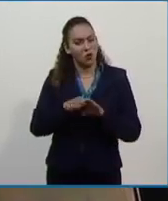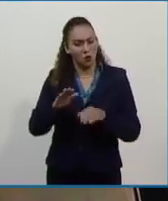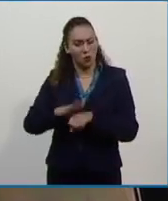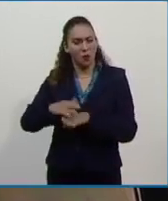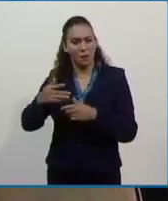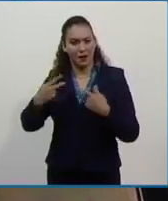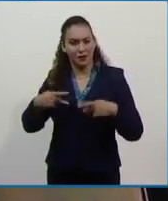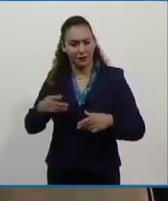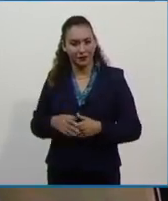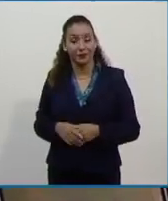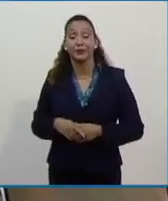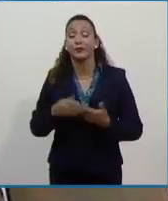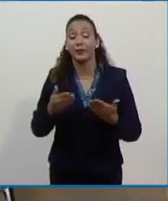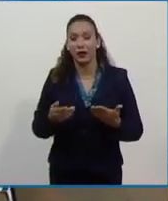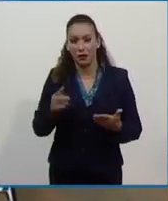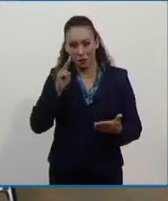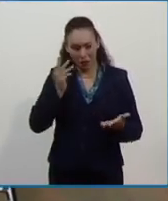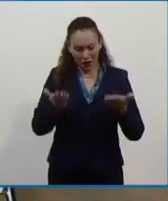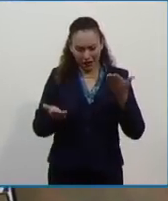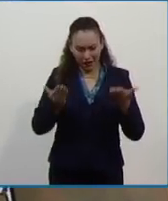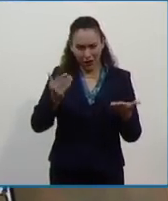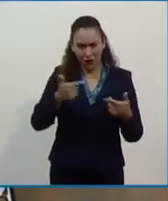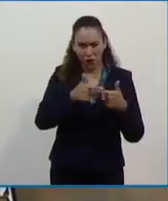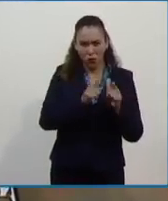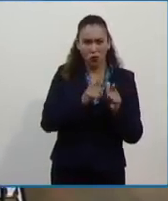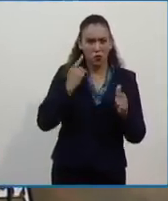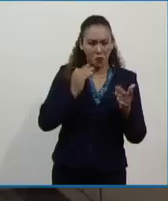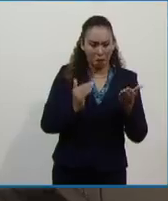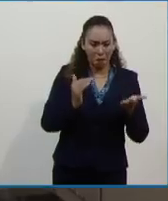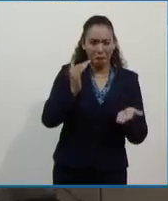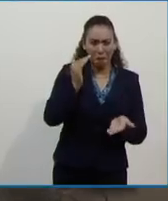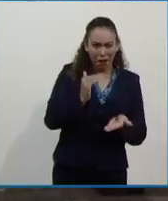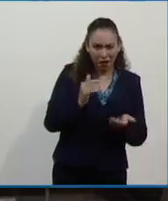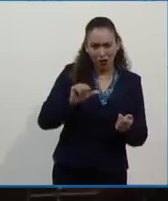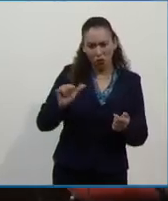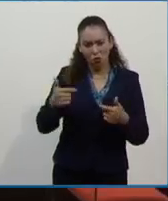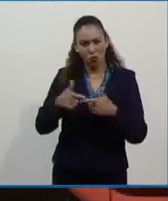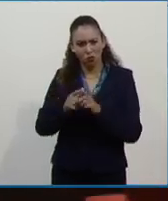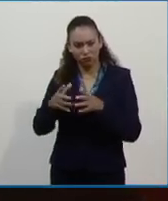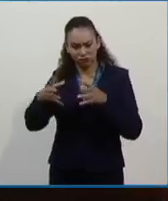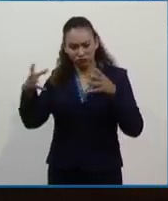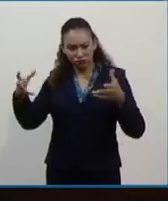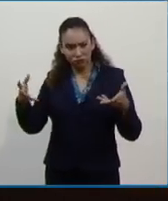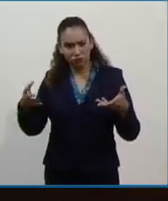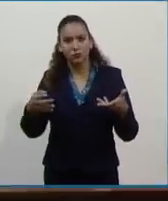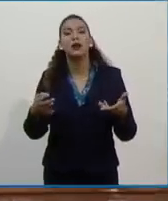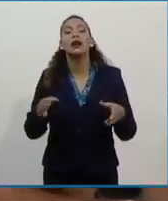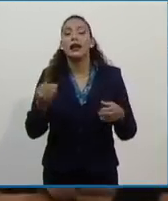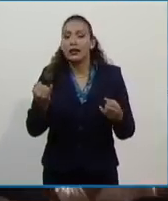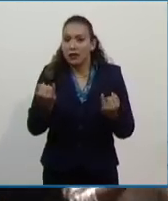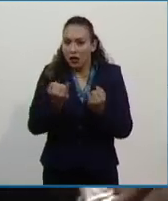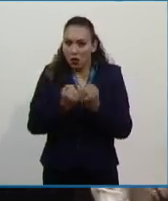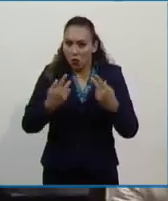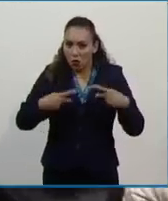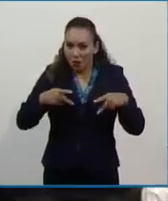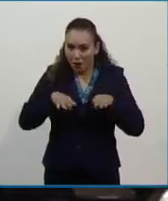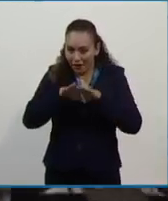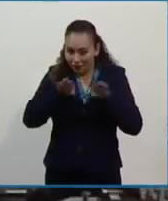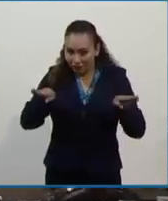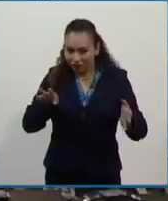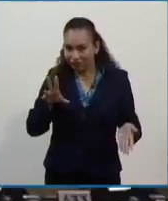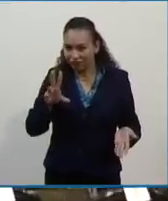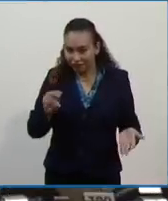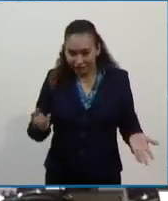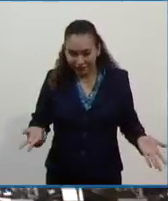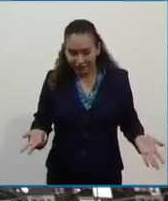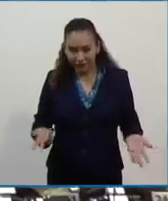de representación proporcional es reflejar la diversidad ideológica y política de una sociedad más allá del triunfo de la